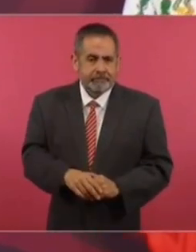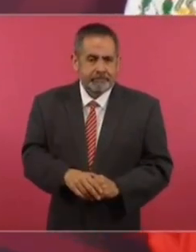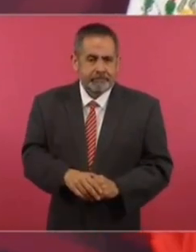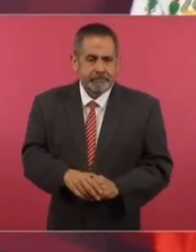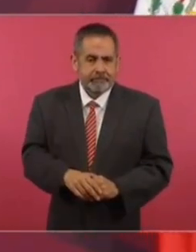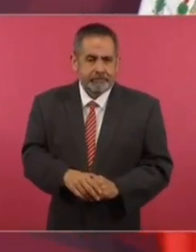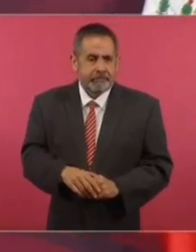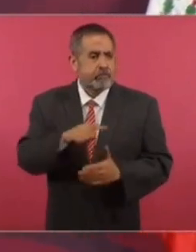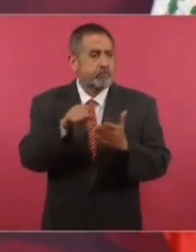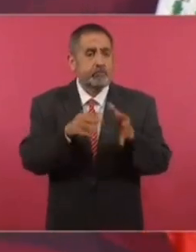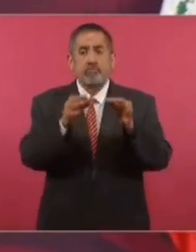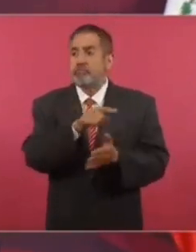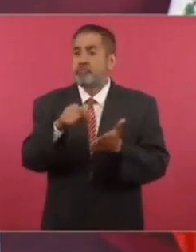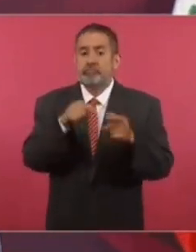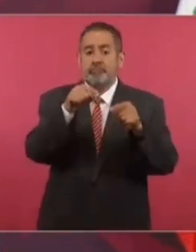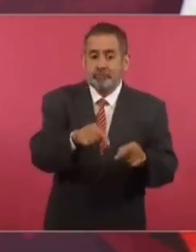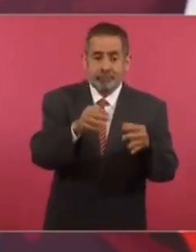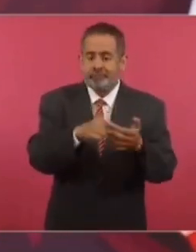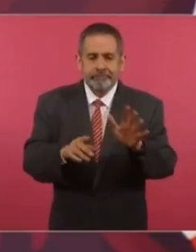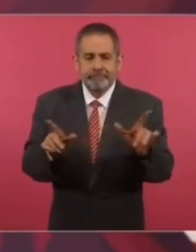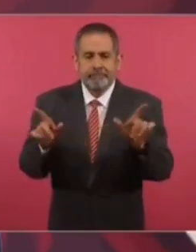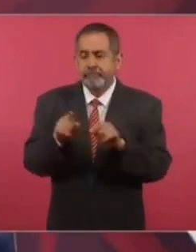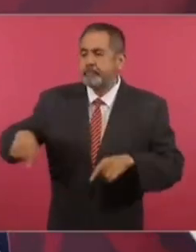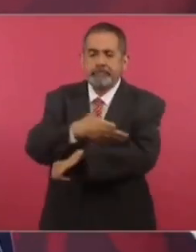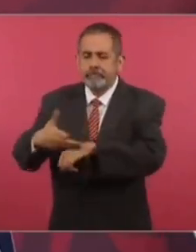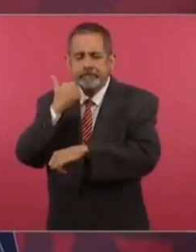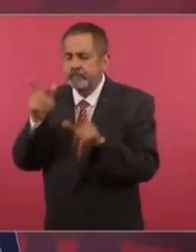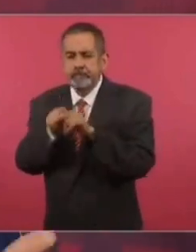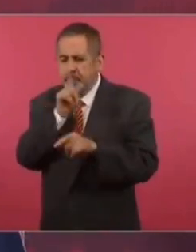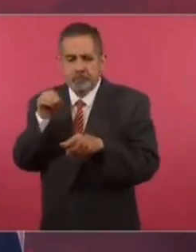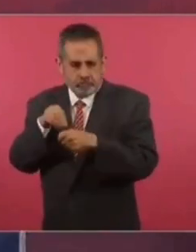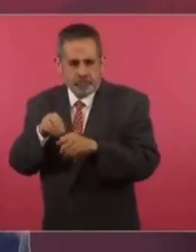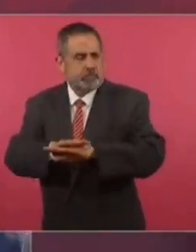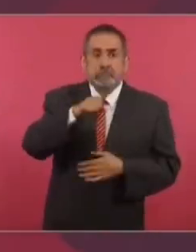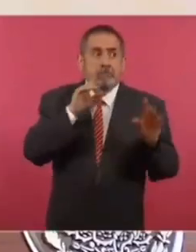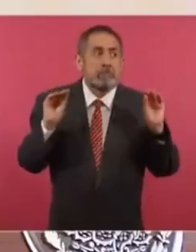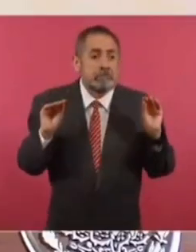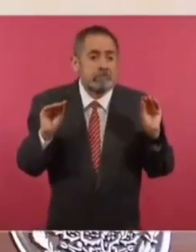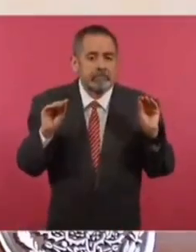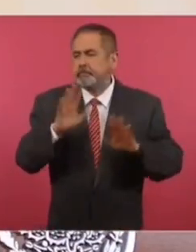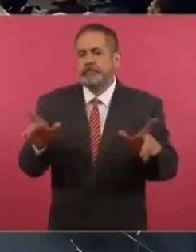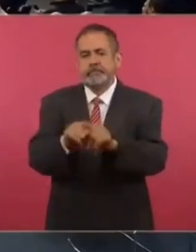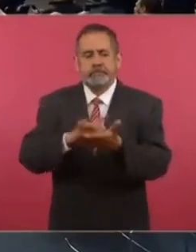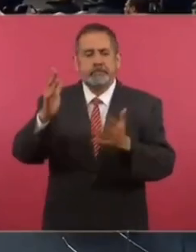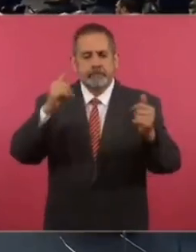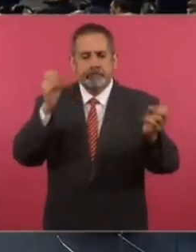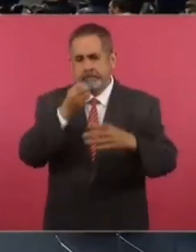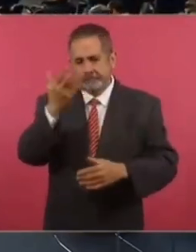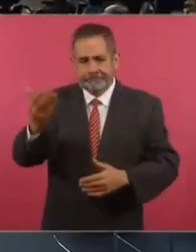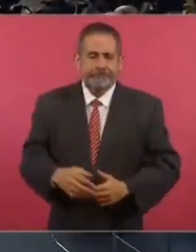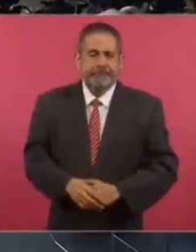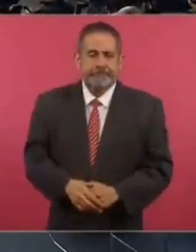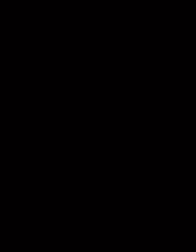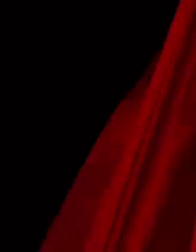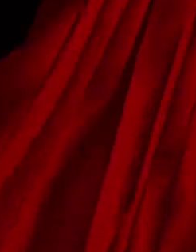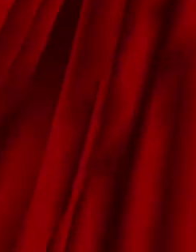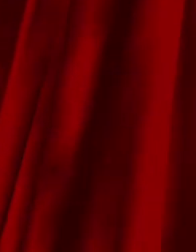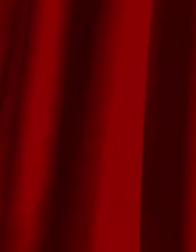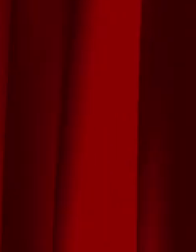en un lugar oficial, en un sitio oficial. Pero ya no quieren los familiares que tratemos el asunto. Bueno, muchas gracias. Vamos a desayunar.